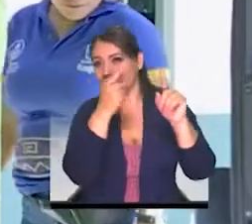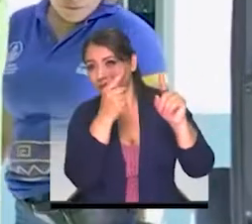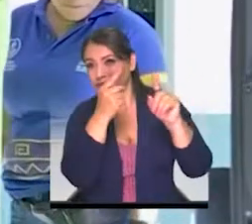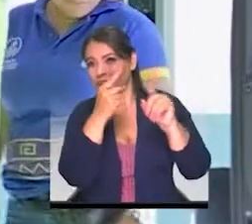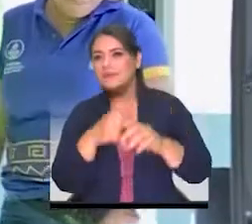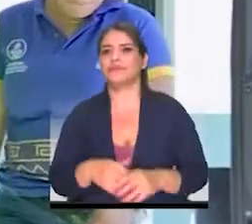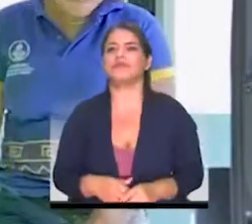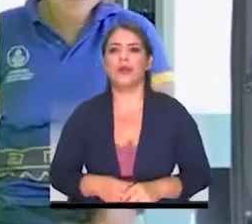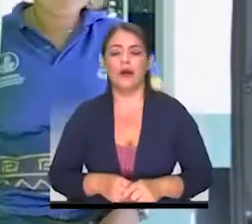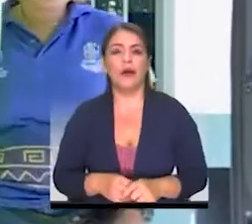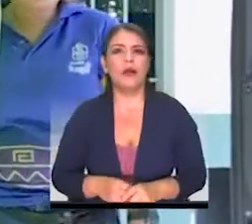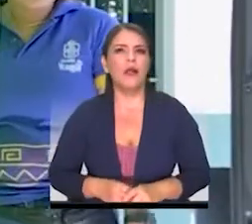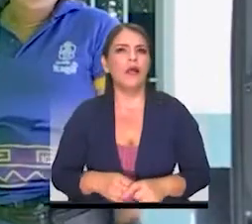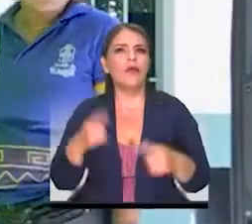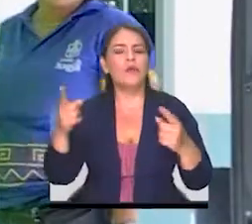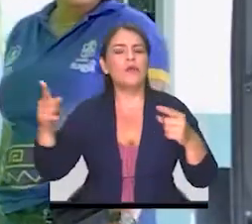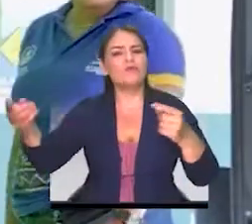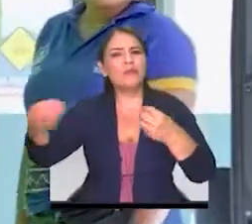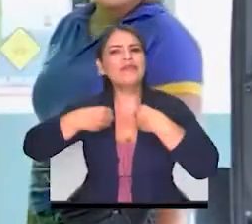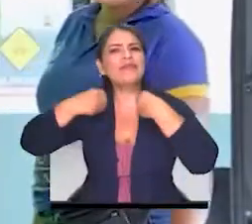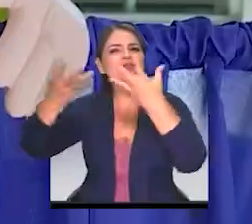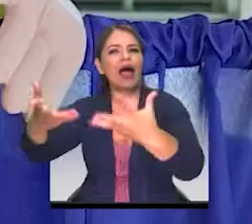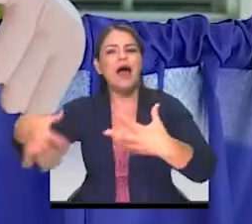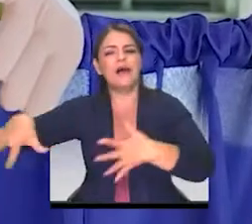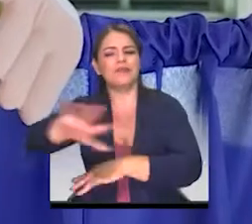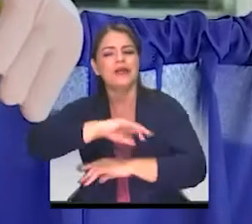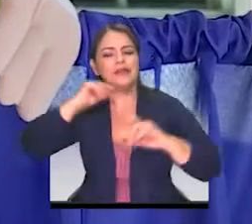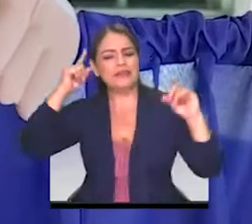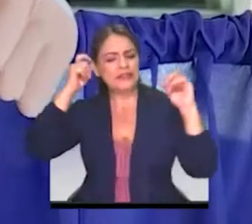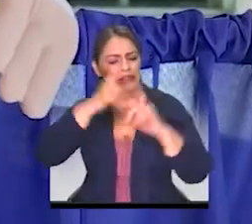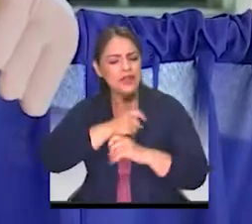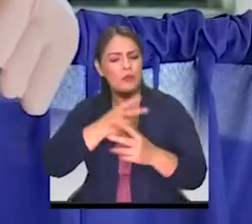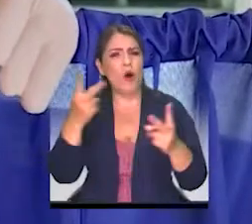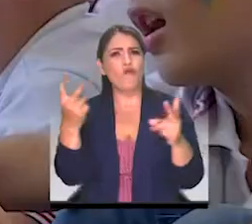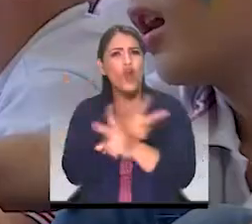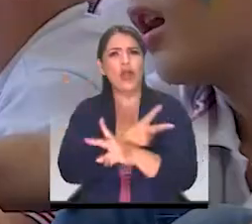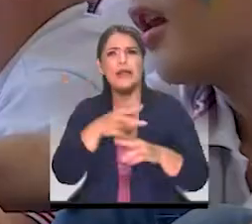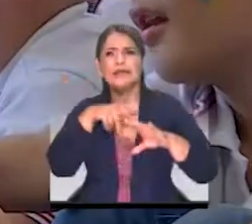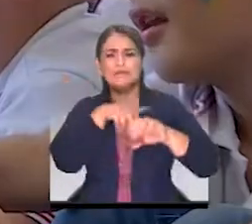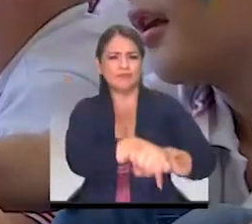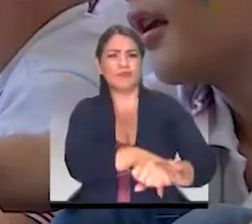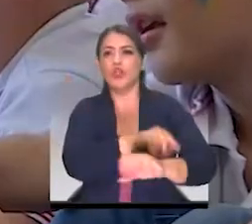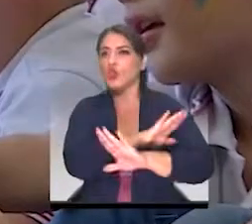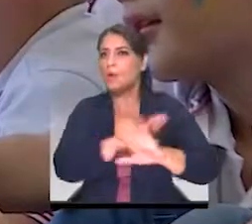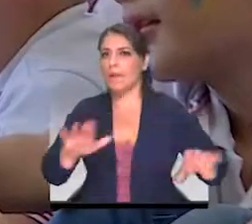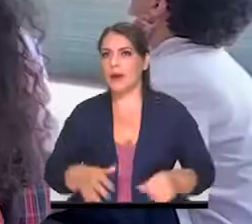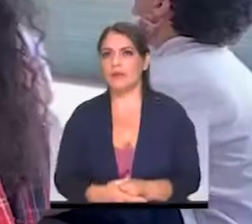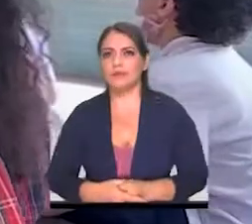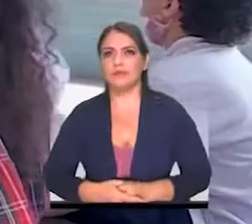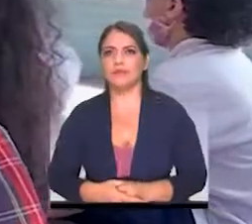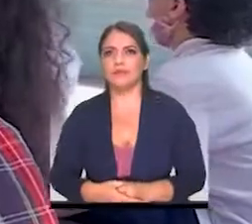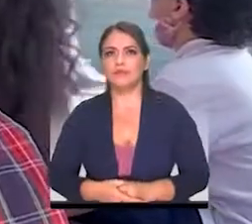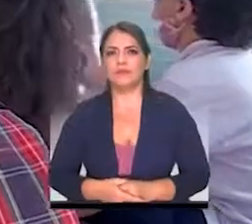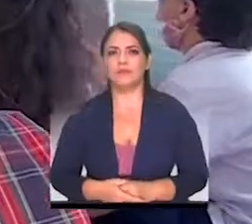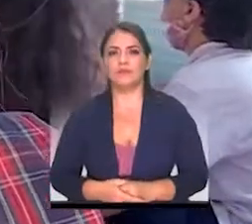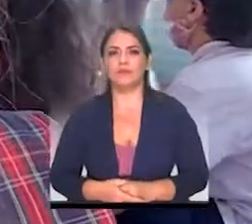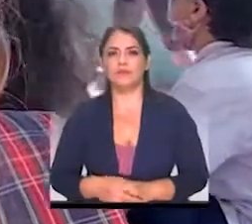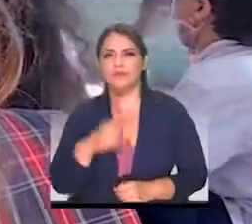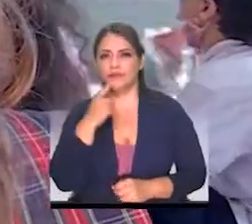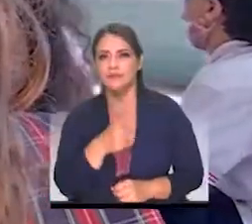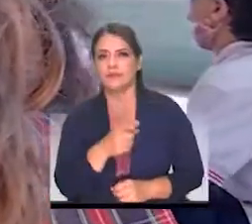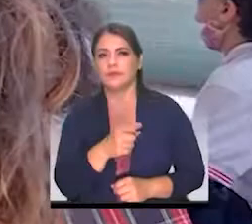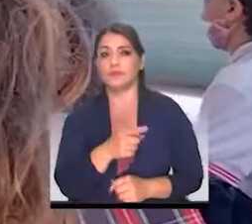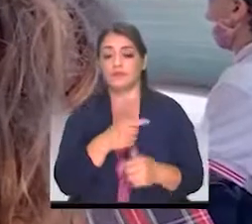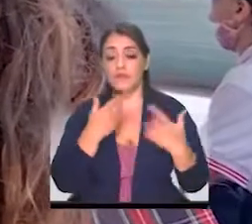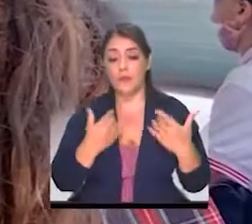entender y a reflexionar sobre no al acoso escolar. En este momento estamos interviniendo los chicos